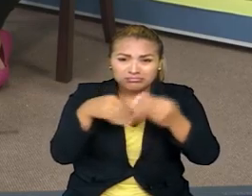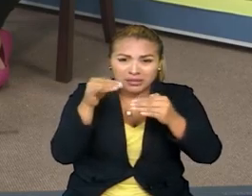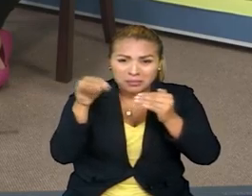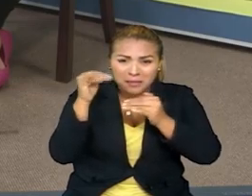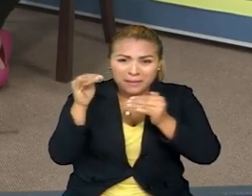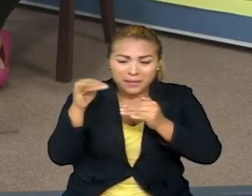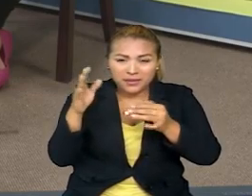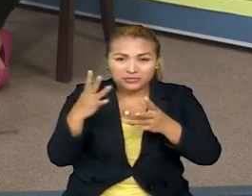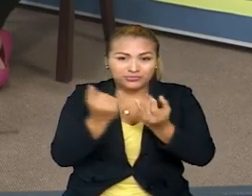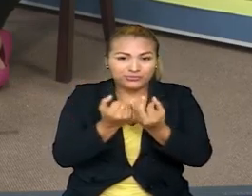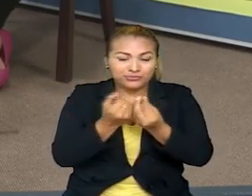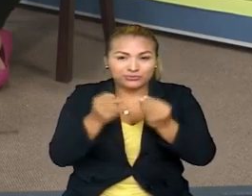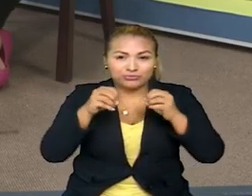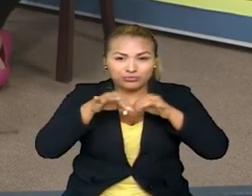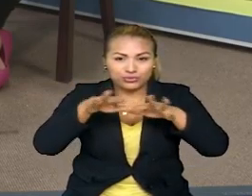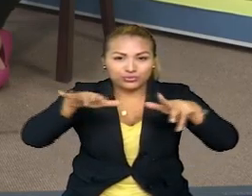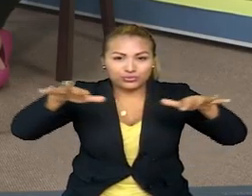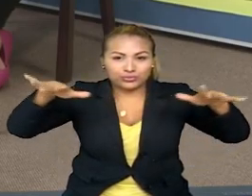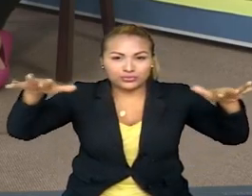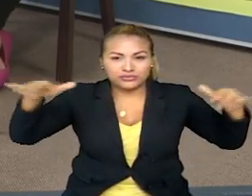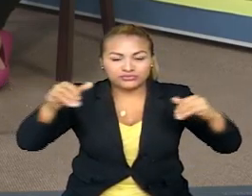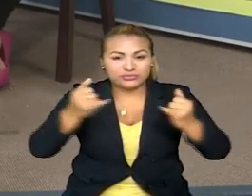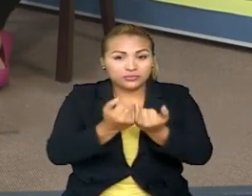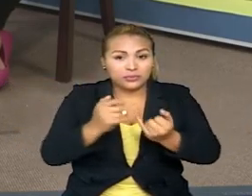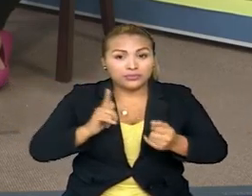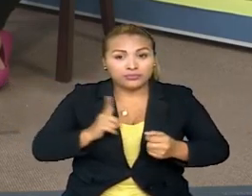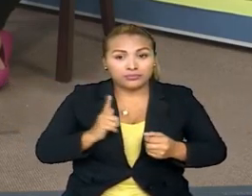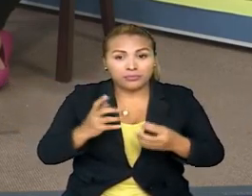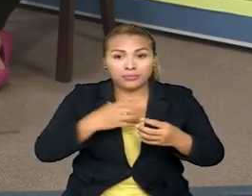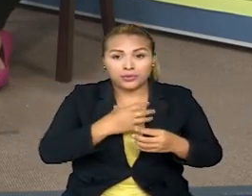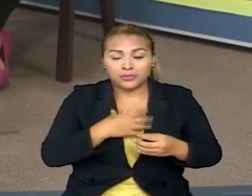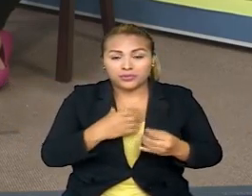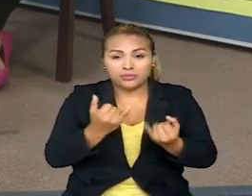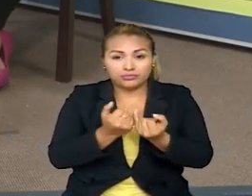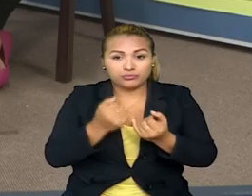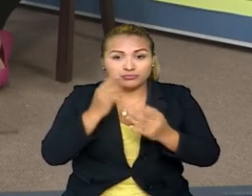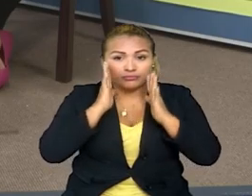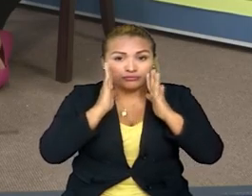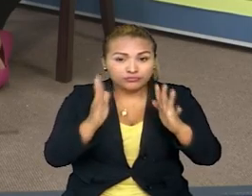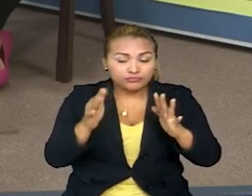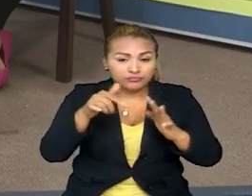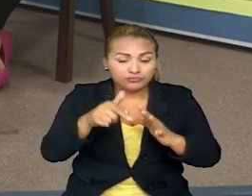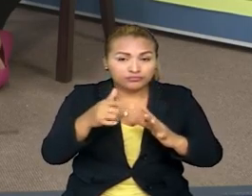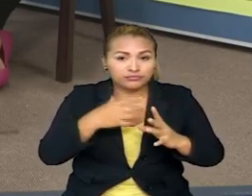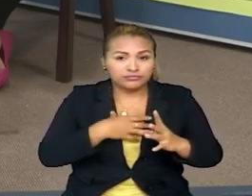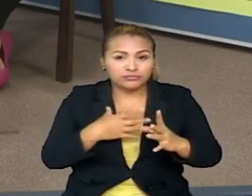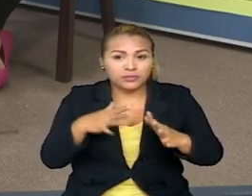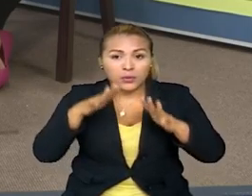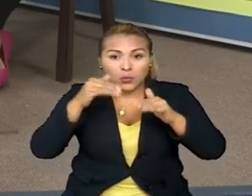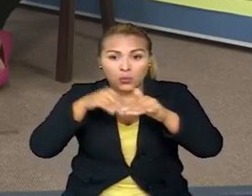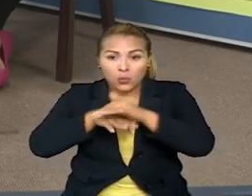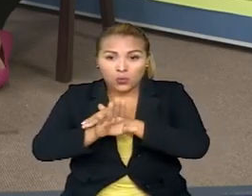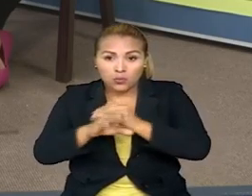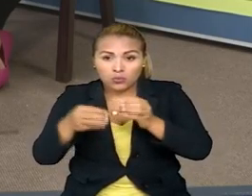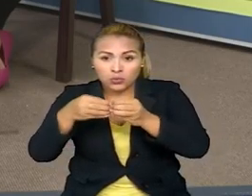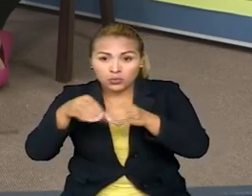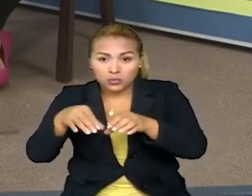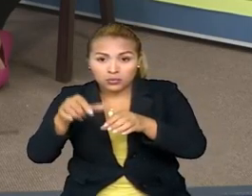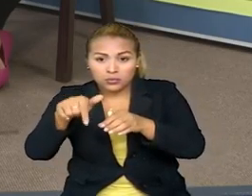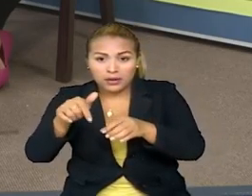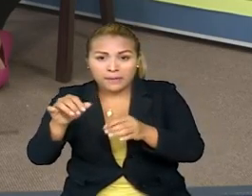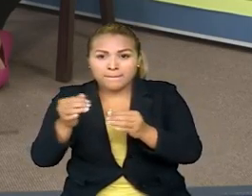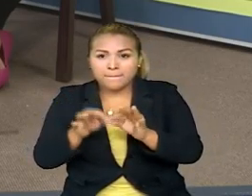que cada uno de sus estadios tiene su propia intervención como tal en el estadio de huevo lo importante el